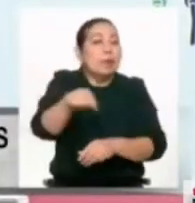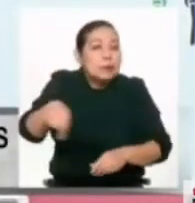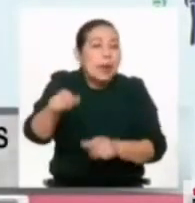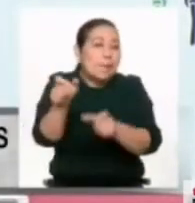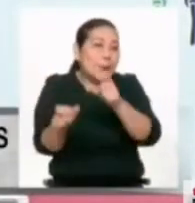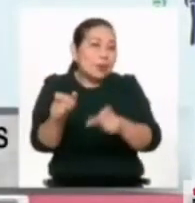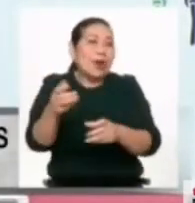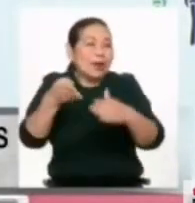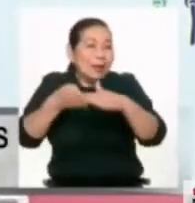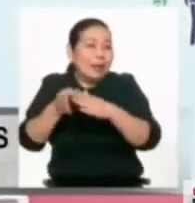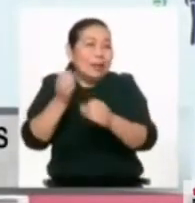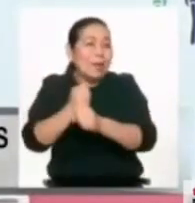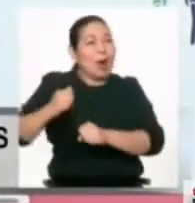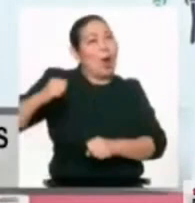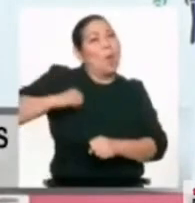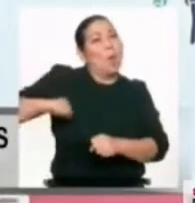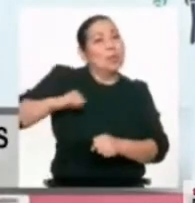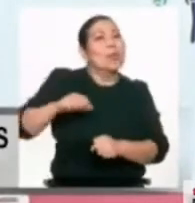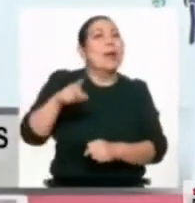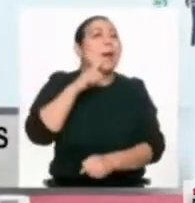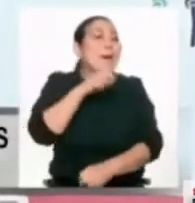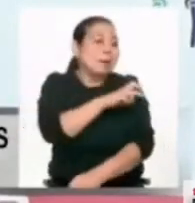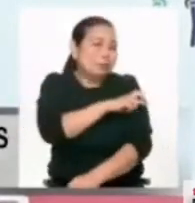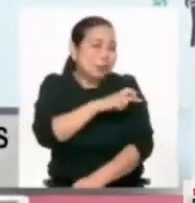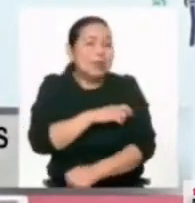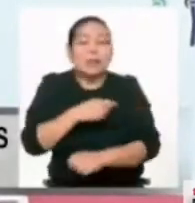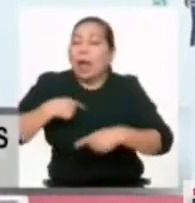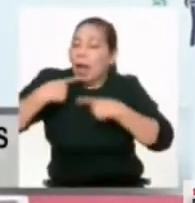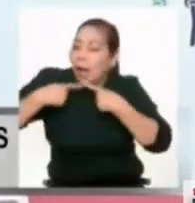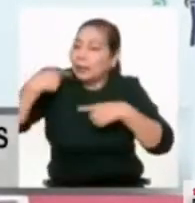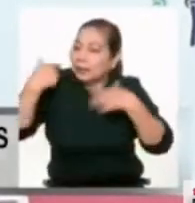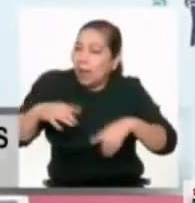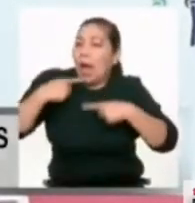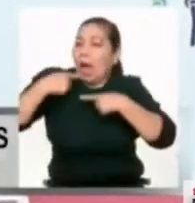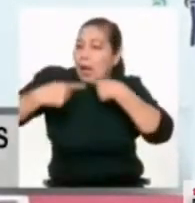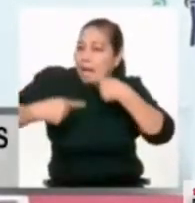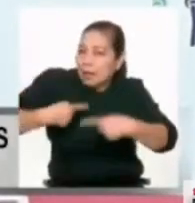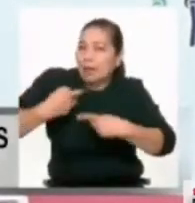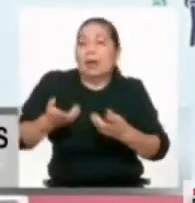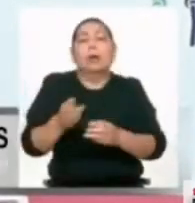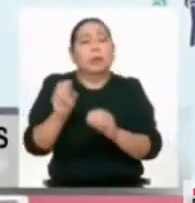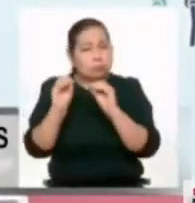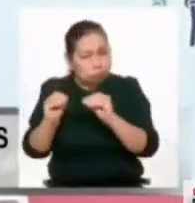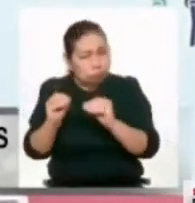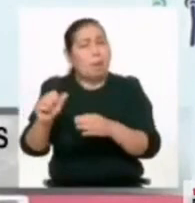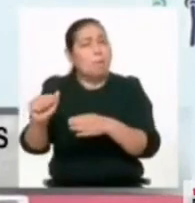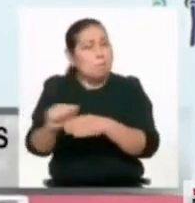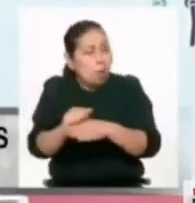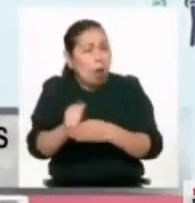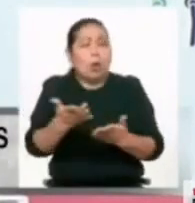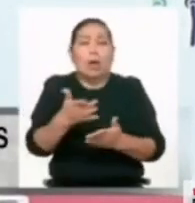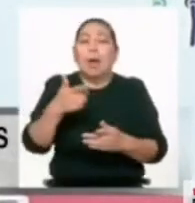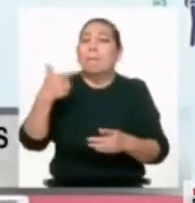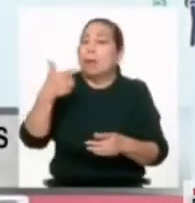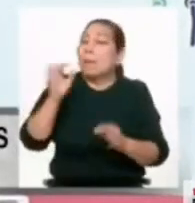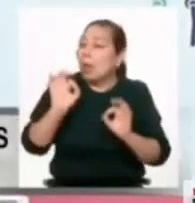informar lo que es la verdad. Eso lo hemos dicho una y otra vez. Armar a los serenos con armas